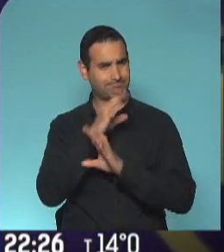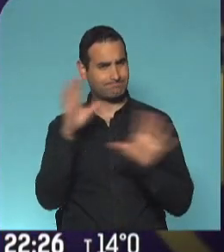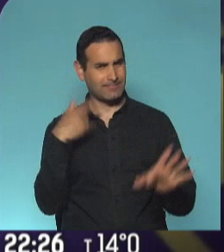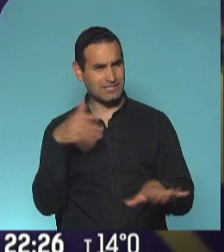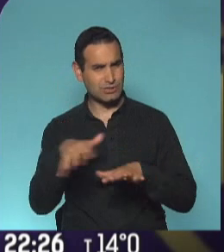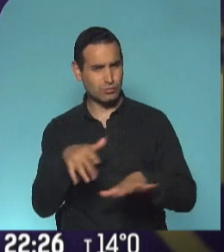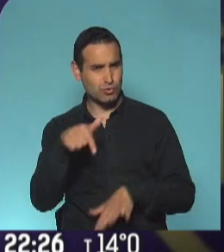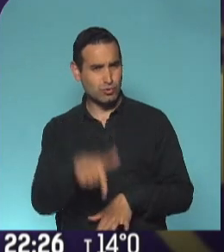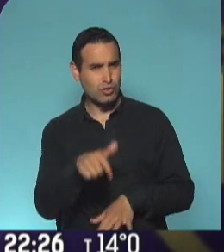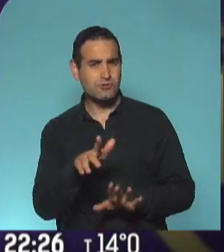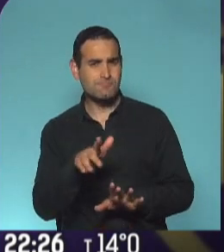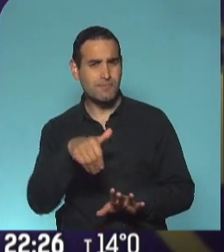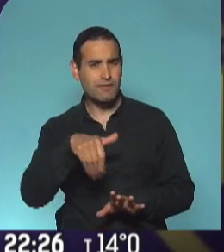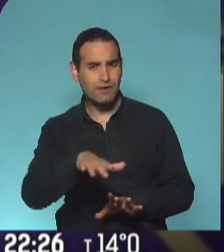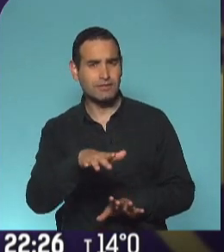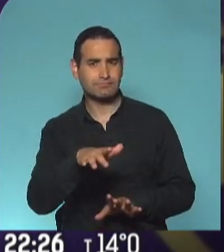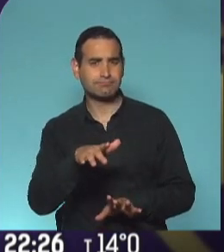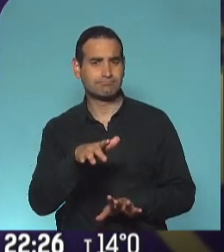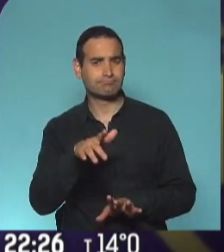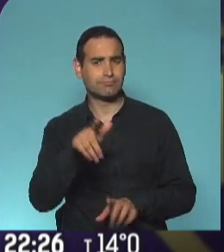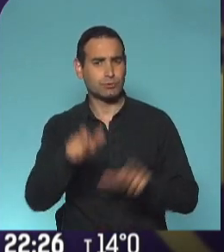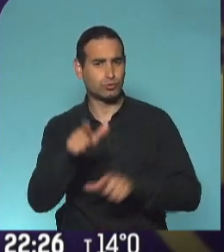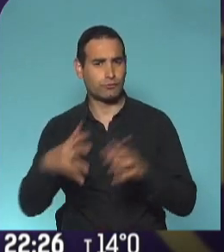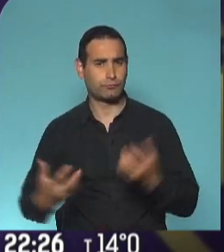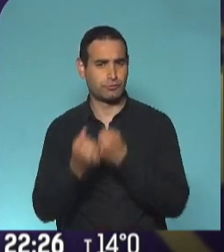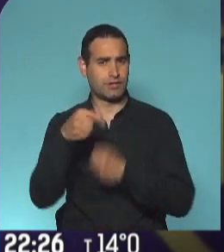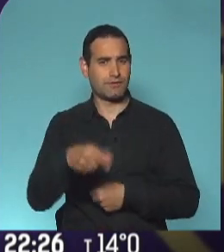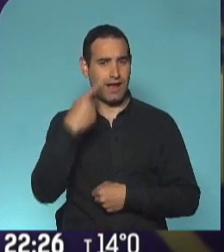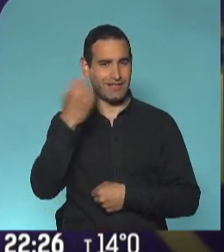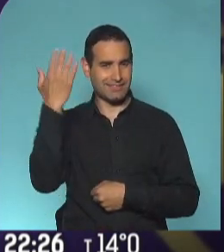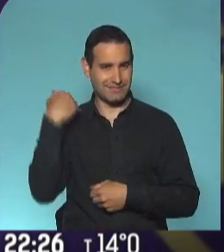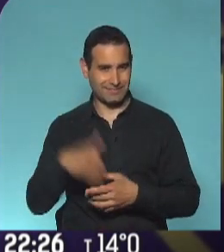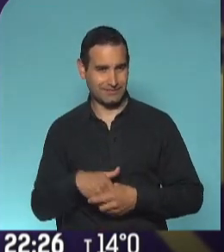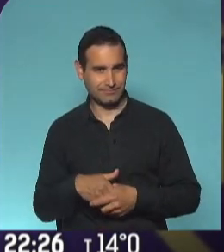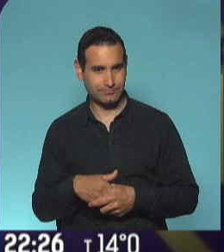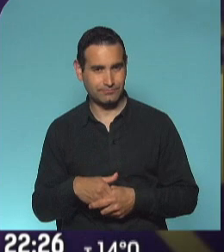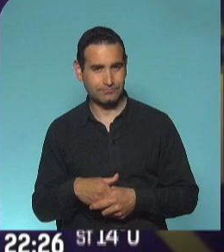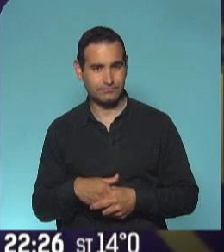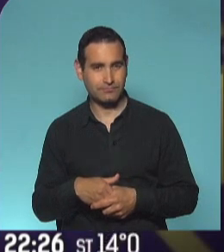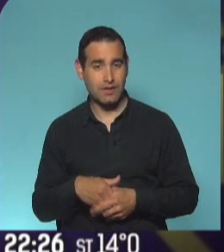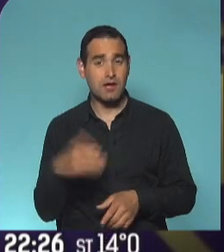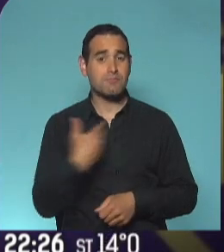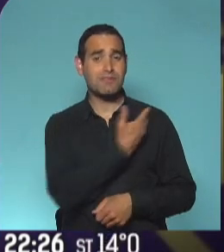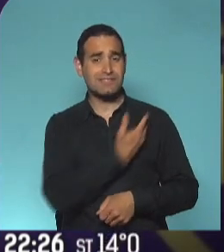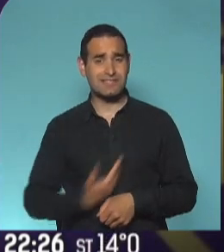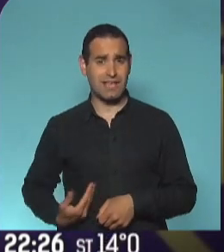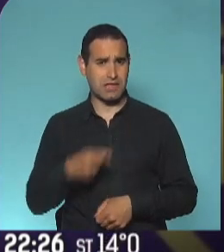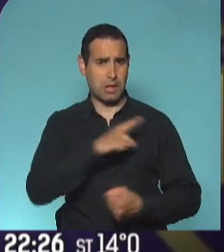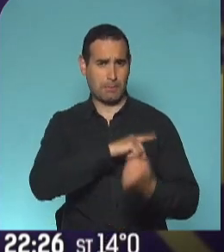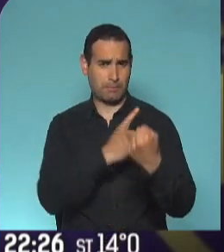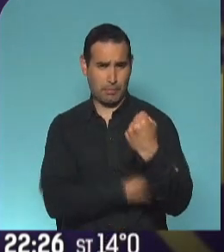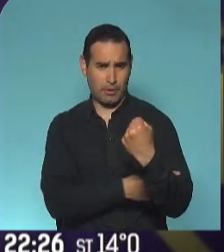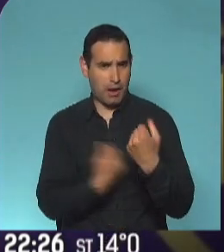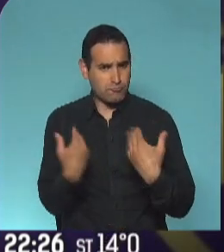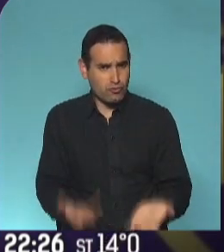of circumstances that would have alarmed the founders more than what's on that call, where you have a president using the full